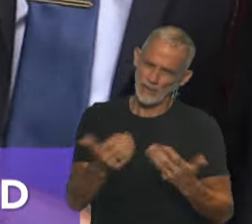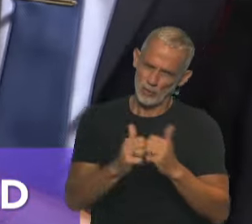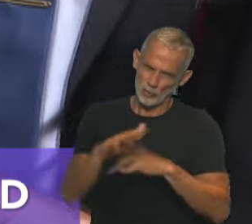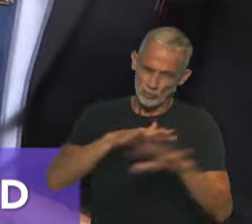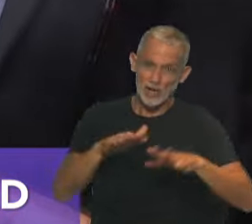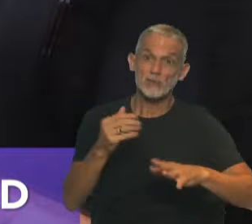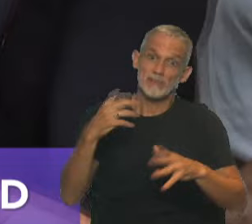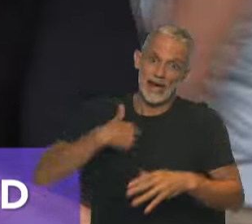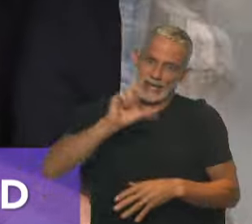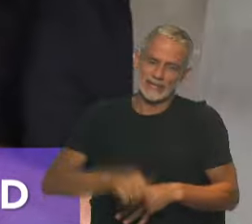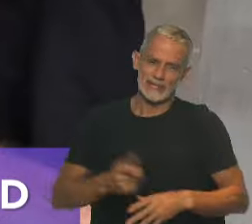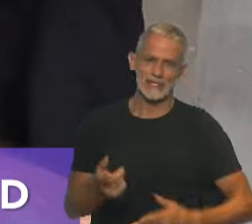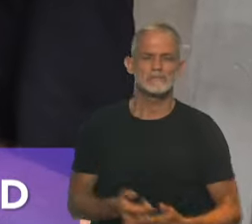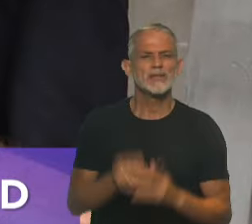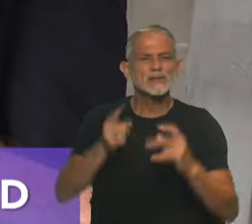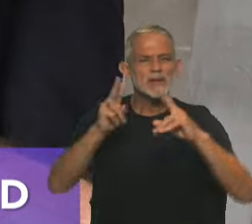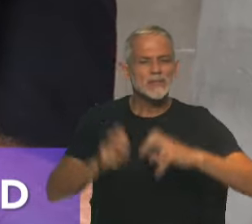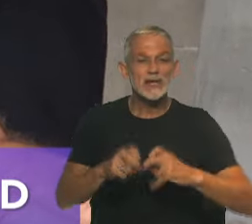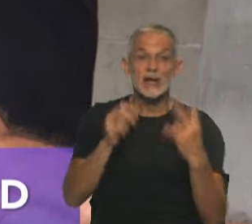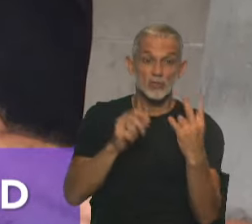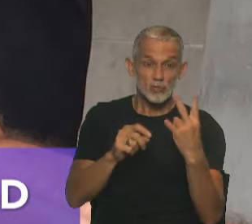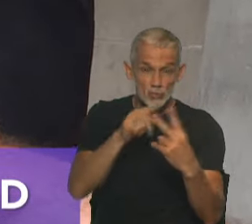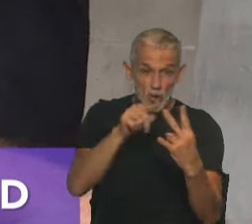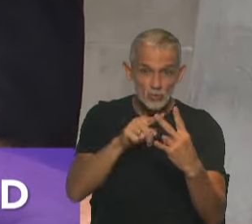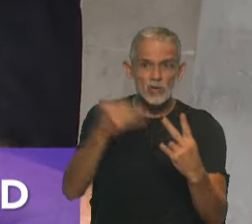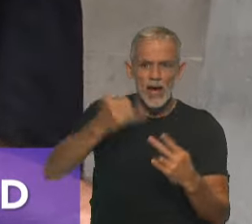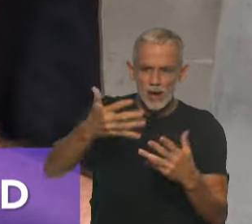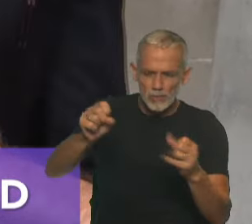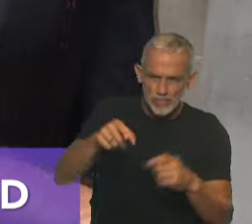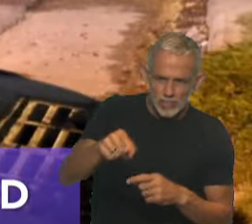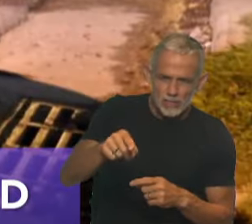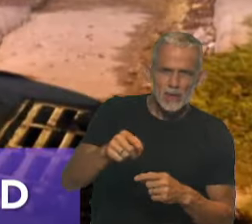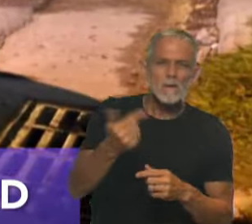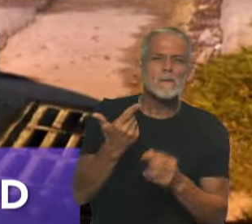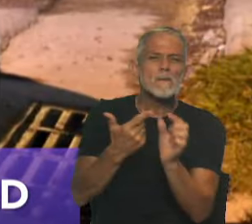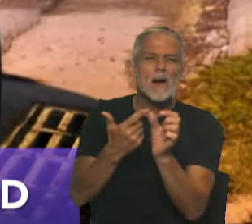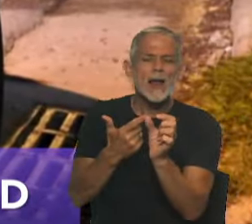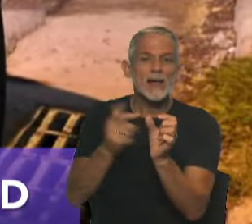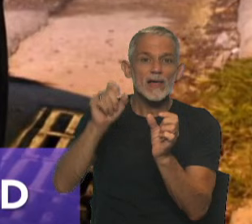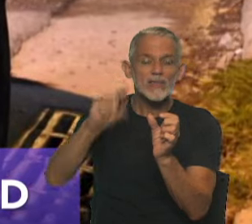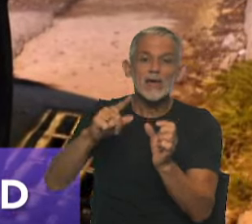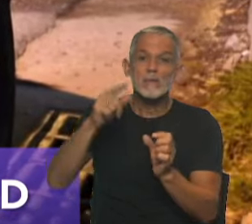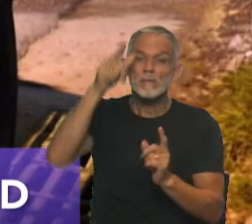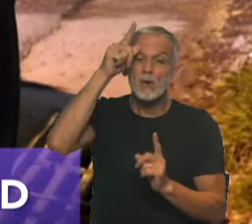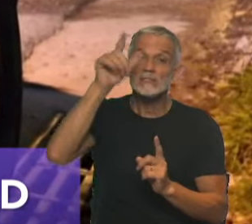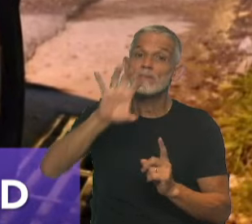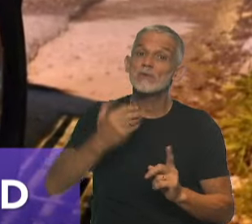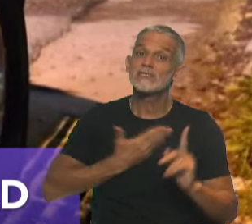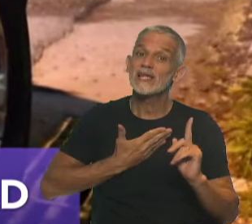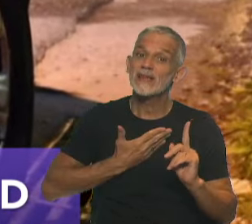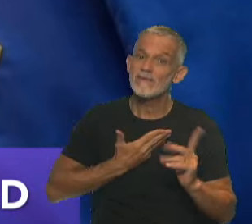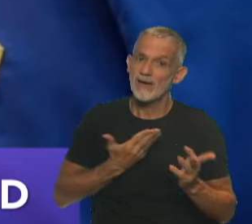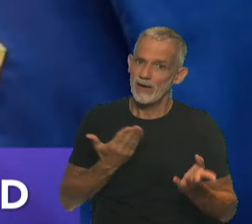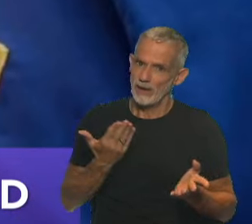investigar eh que en dos casos se encontraron balas de la policía de Santa Fe necesitamos